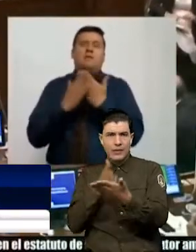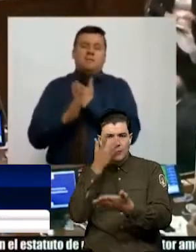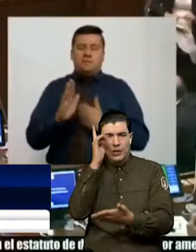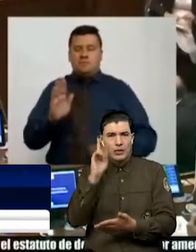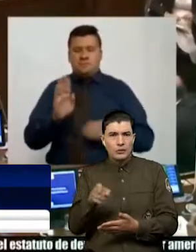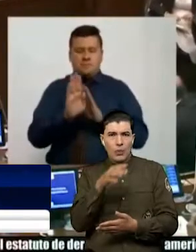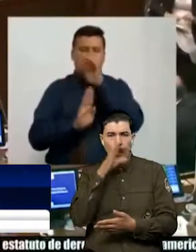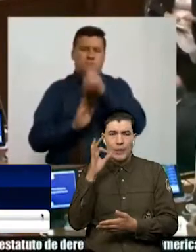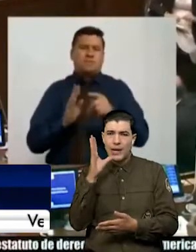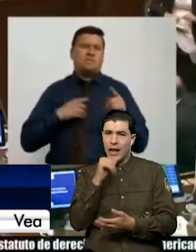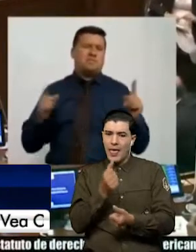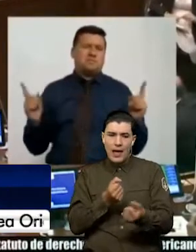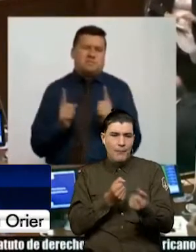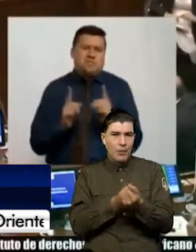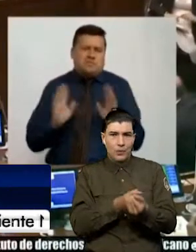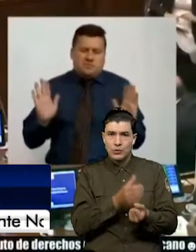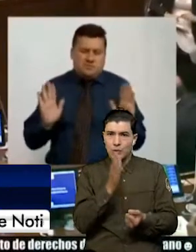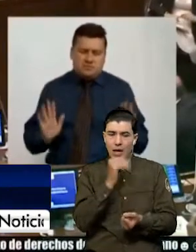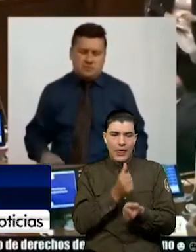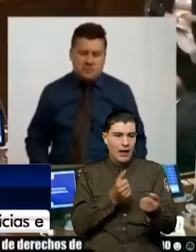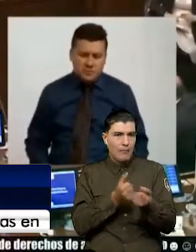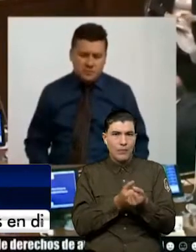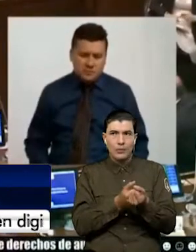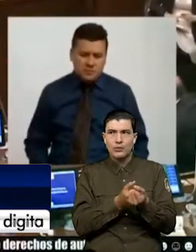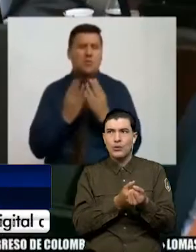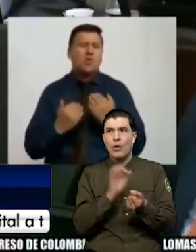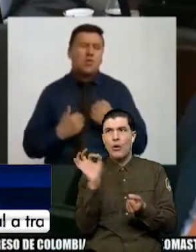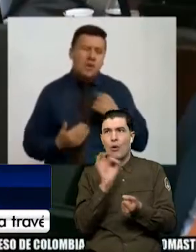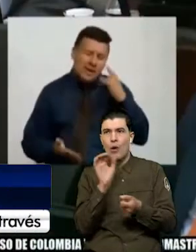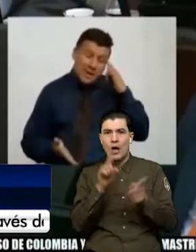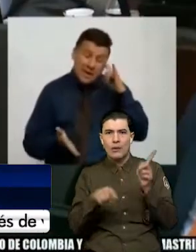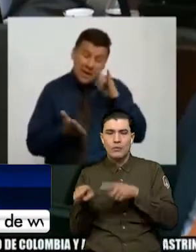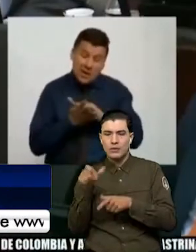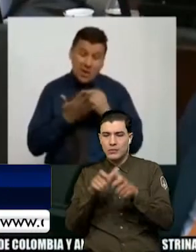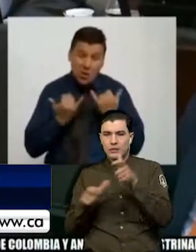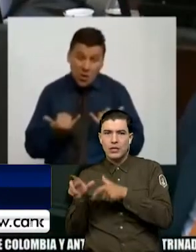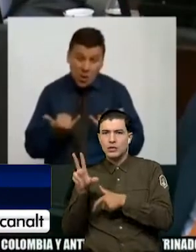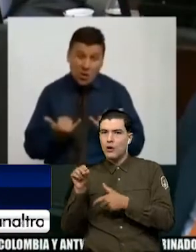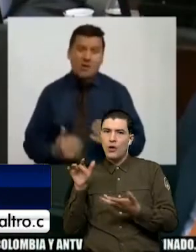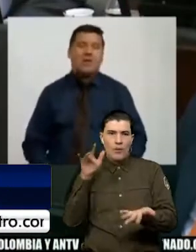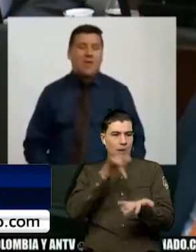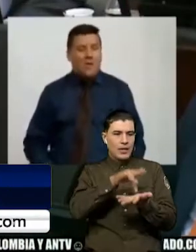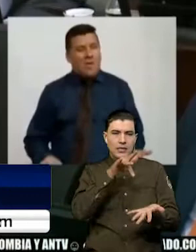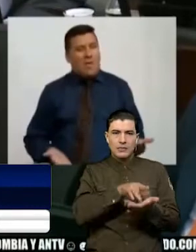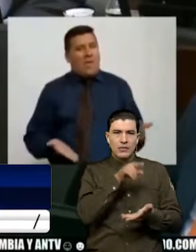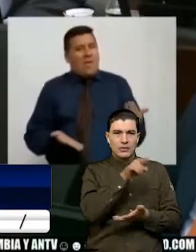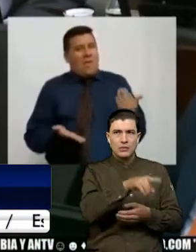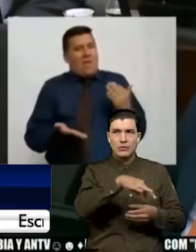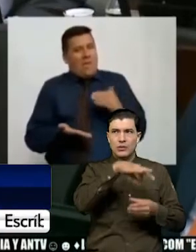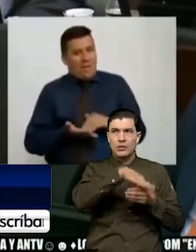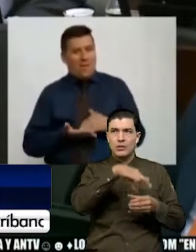presuntas inasistencias del senador al Congreso de la República, sobre todo en las sesiones en las que se